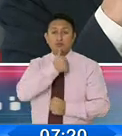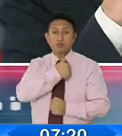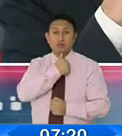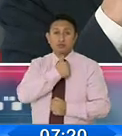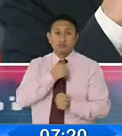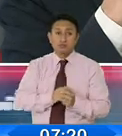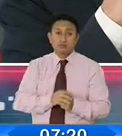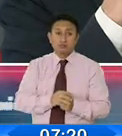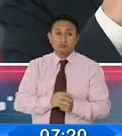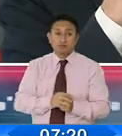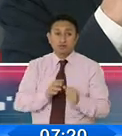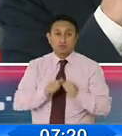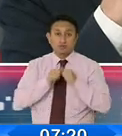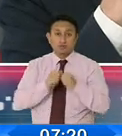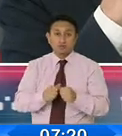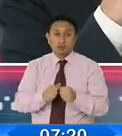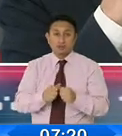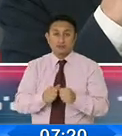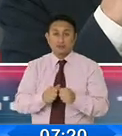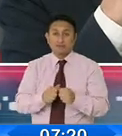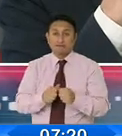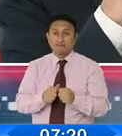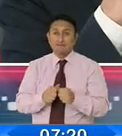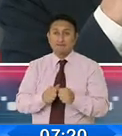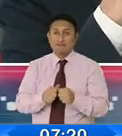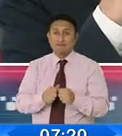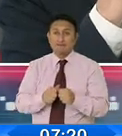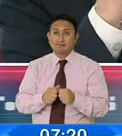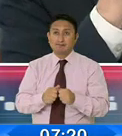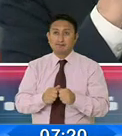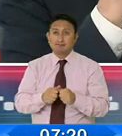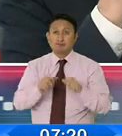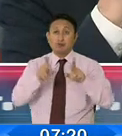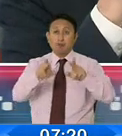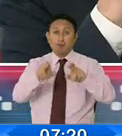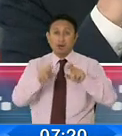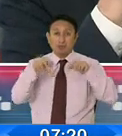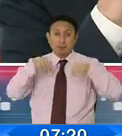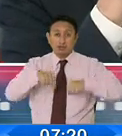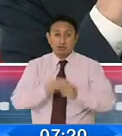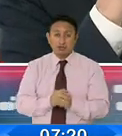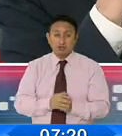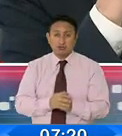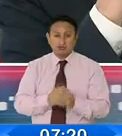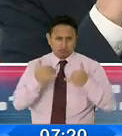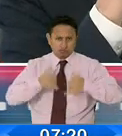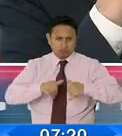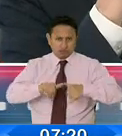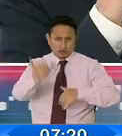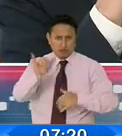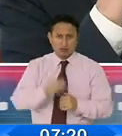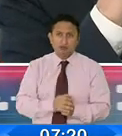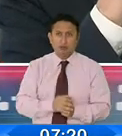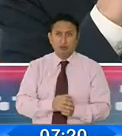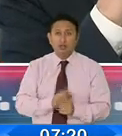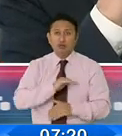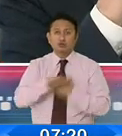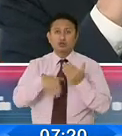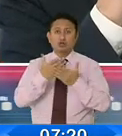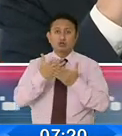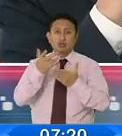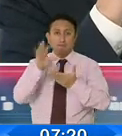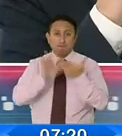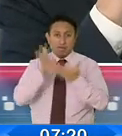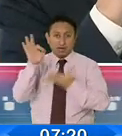y se mantienen los salvoconductos, se mantienen todas las